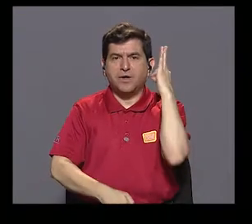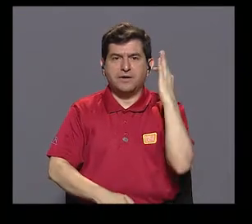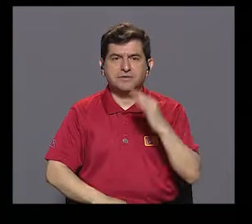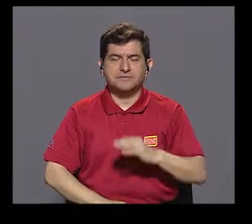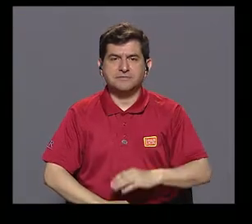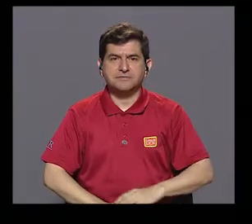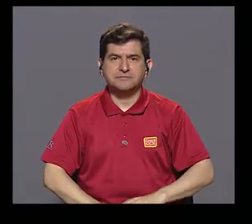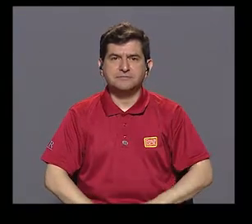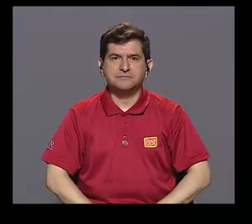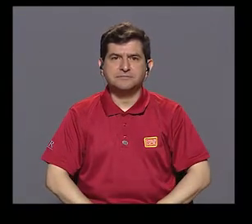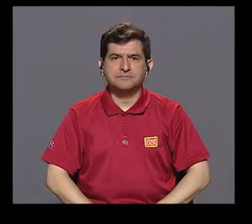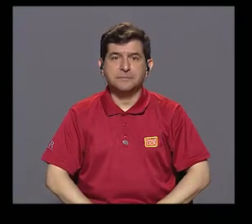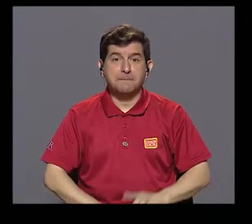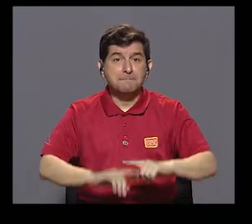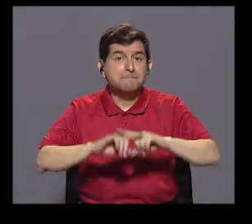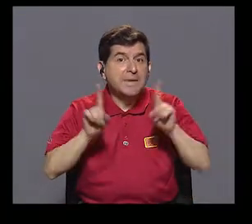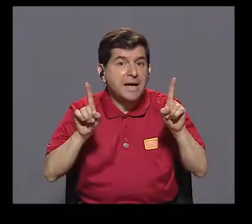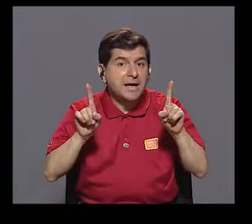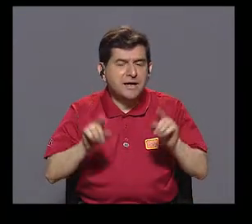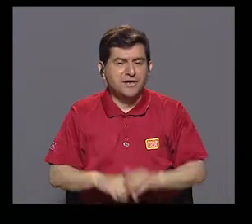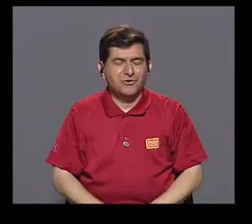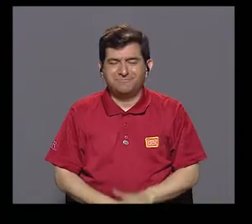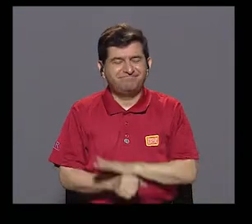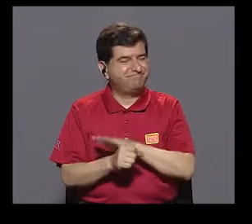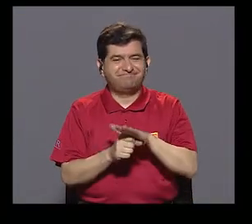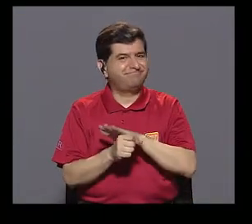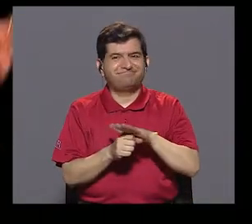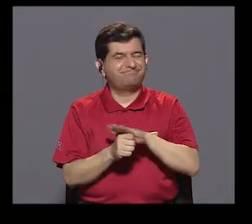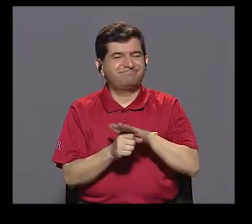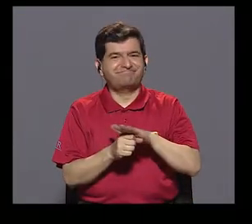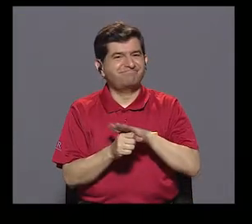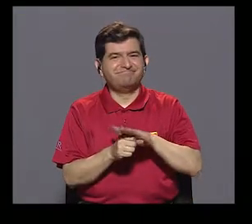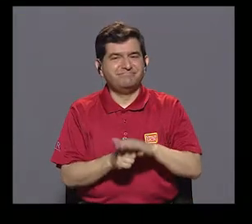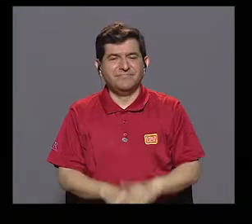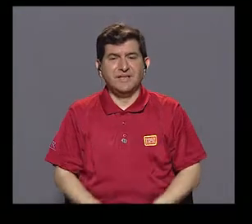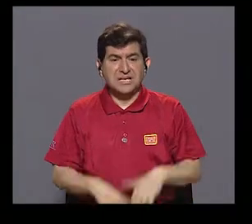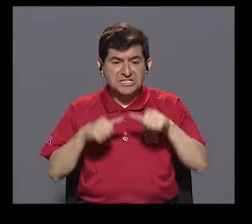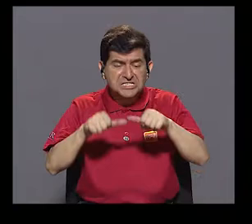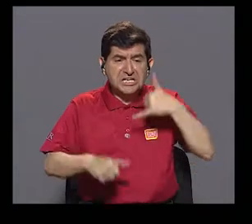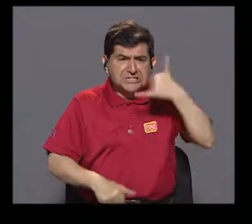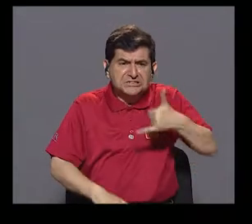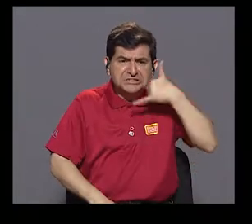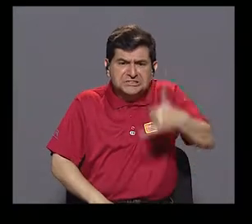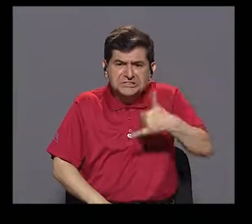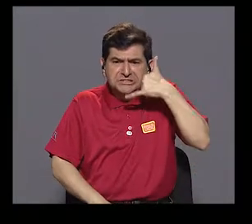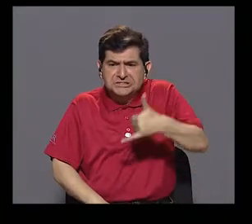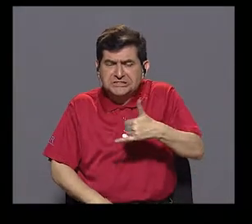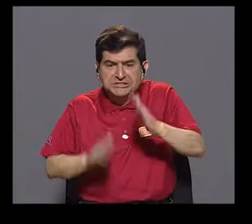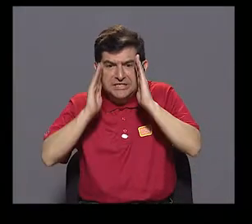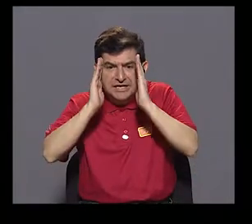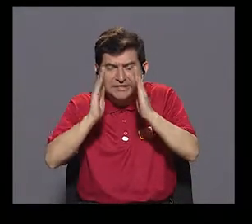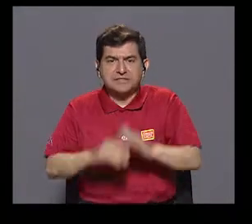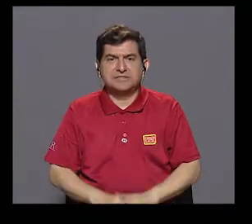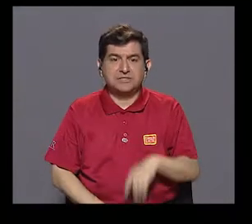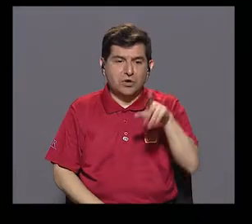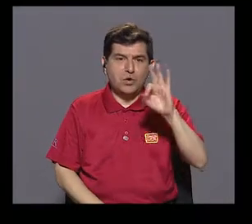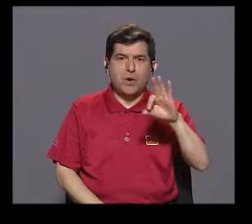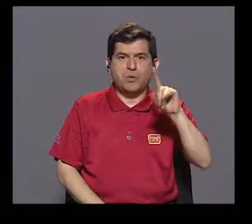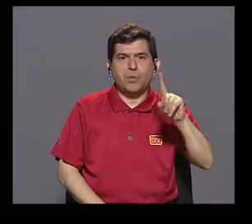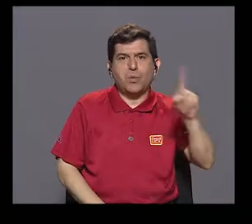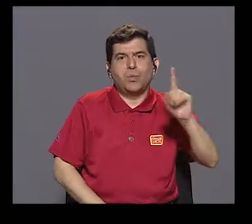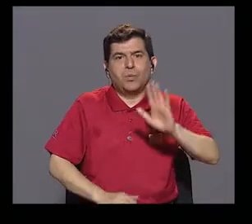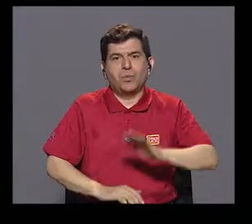las mujeres. Pero vean cómo eso no es suficiente. Vean cómo no para de llamar el 911, de hacer rin-rin